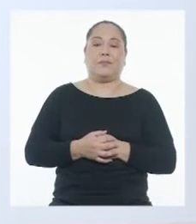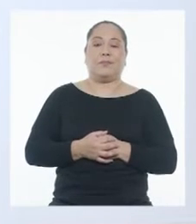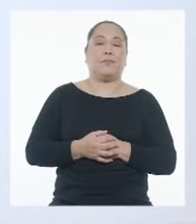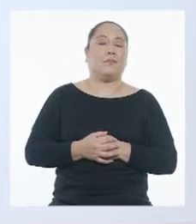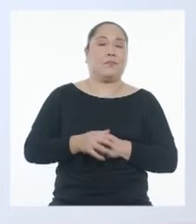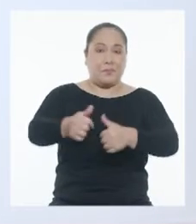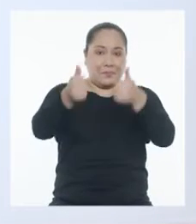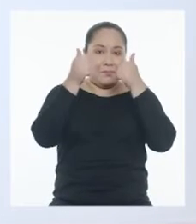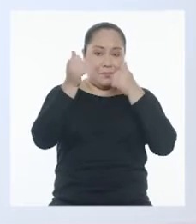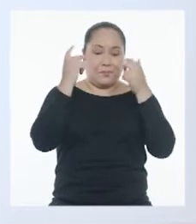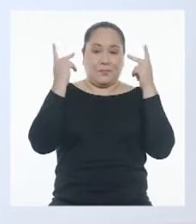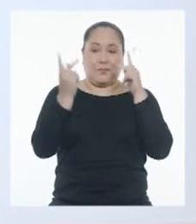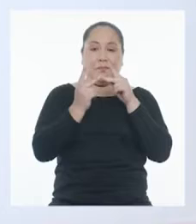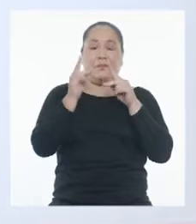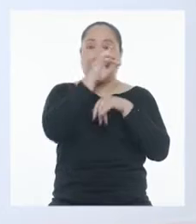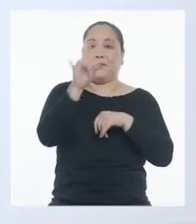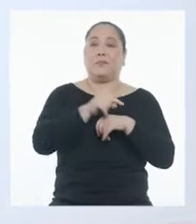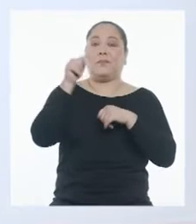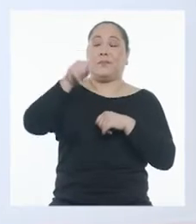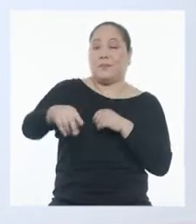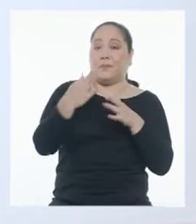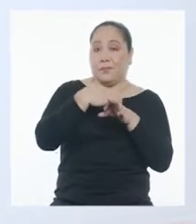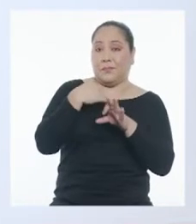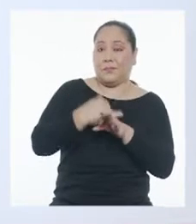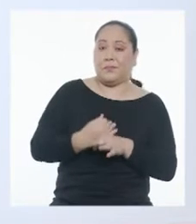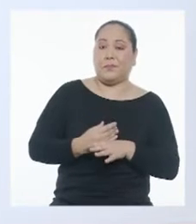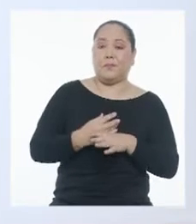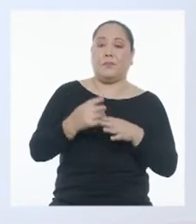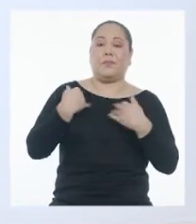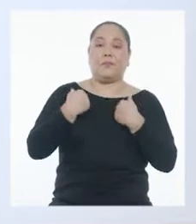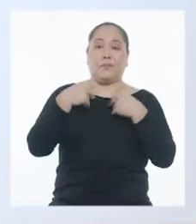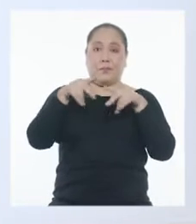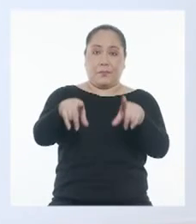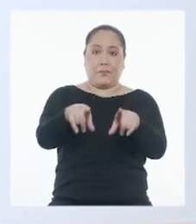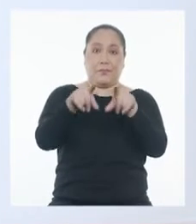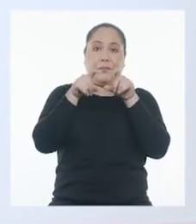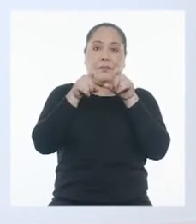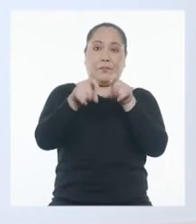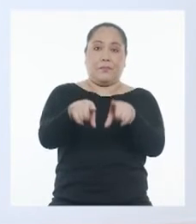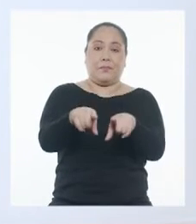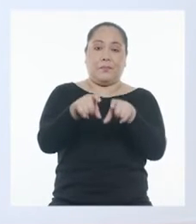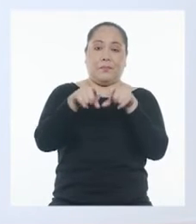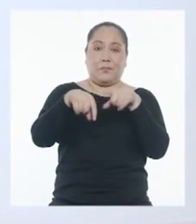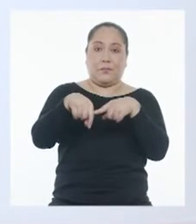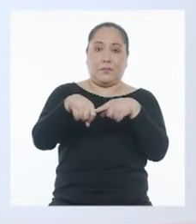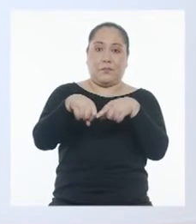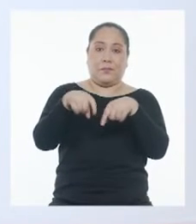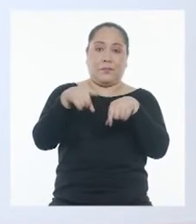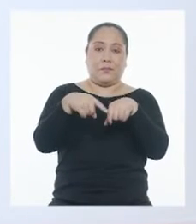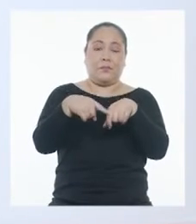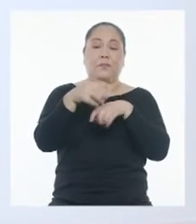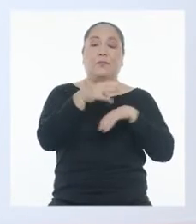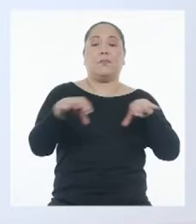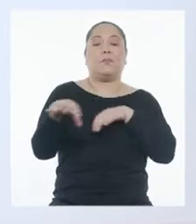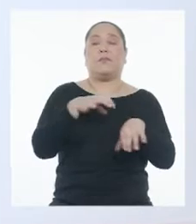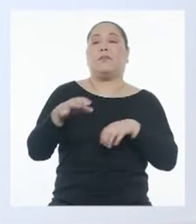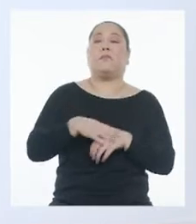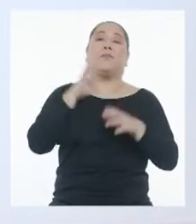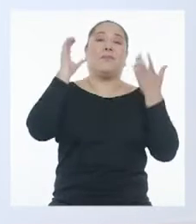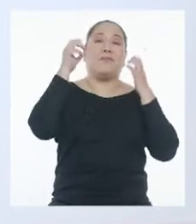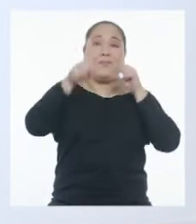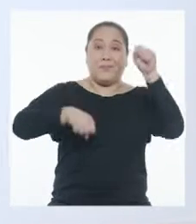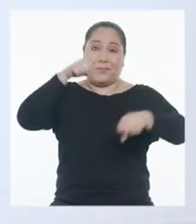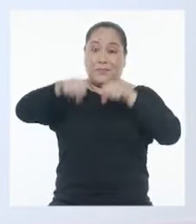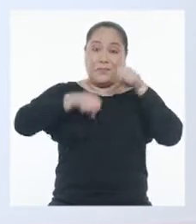bien. Ok, utilizando esa posición vamos a hacer flexiones de rodillas. De esta manera hacemos los ejercicios de